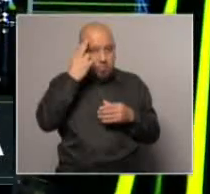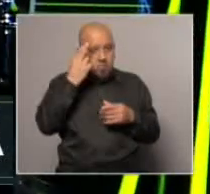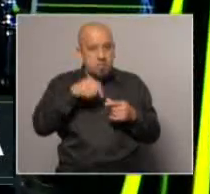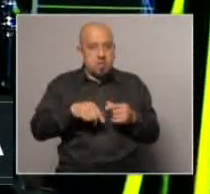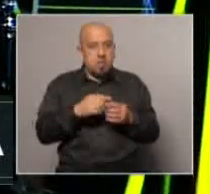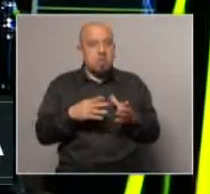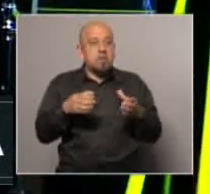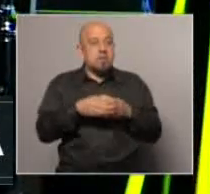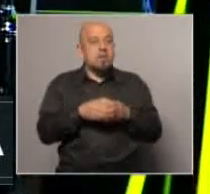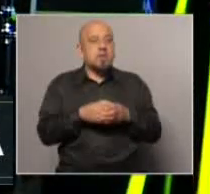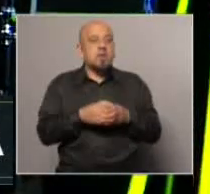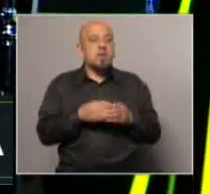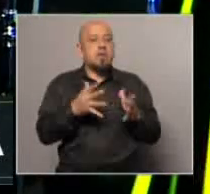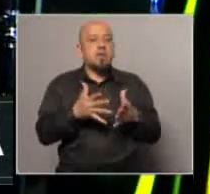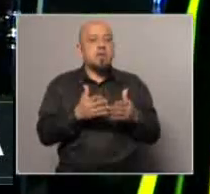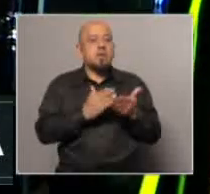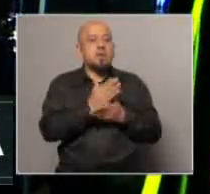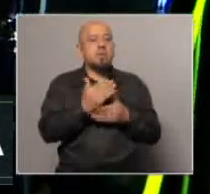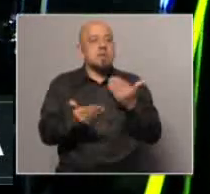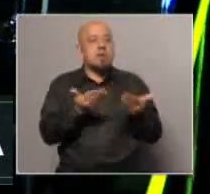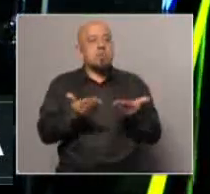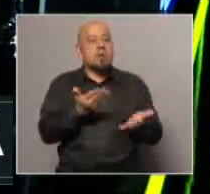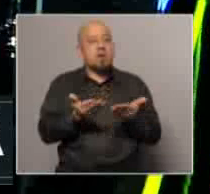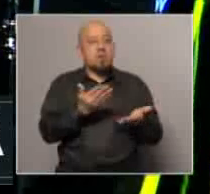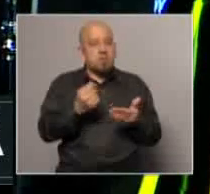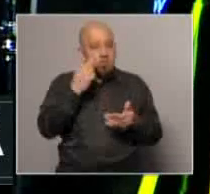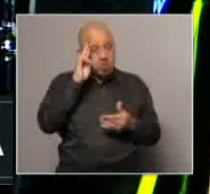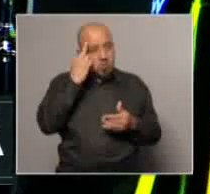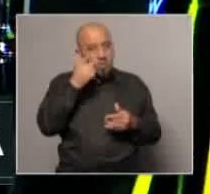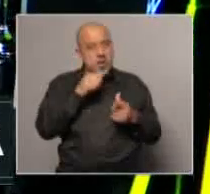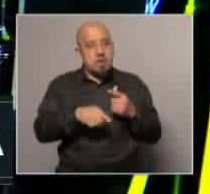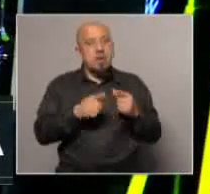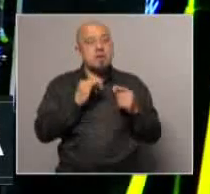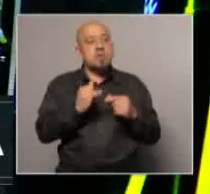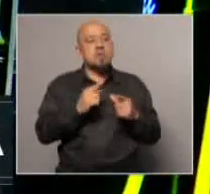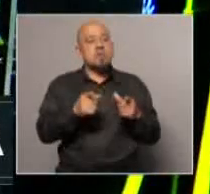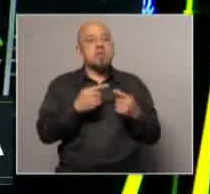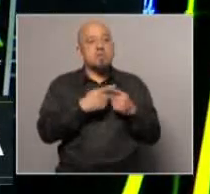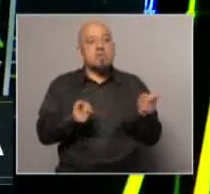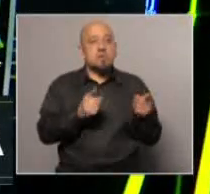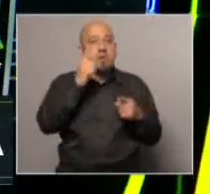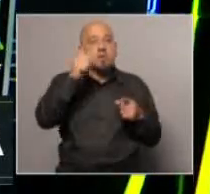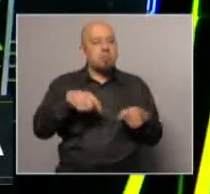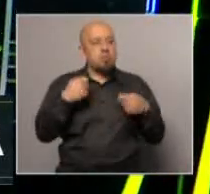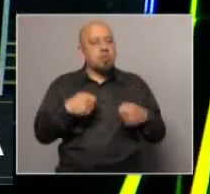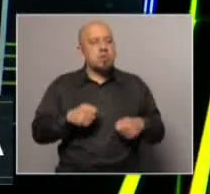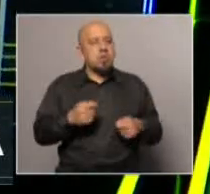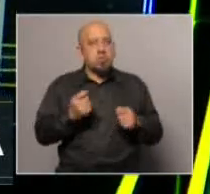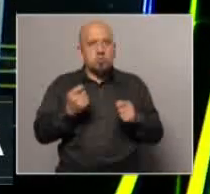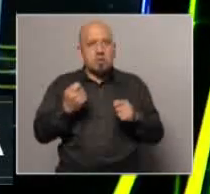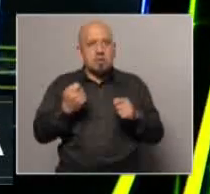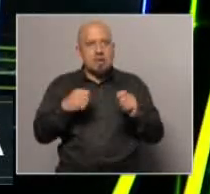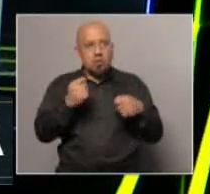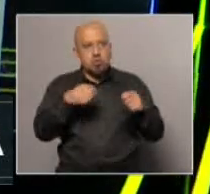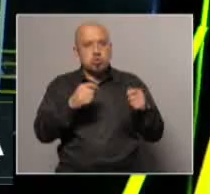como tan pequeñito, pero están comparando siempre Canadá con Uruguay, pero esa es la diferencia, que ellos sí están apostando a ese negocio, como lo ha hecho también